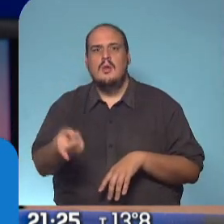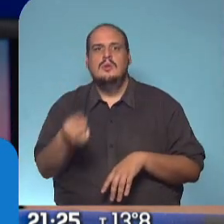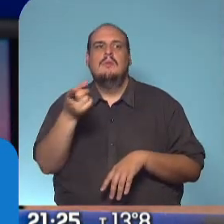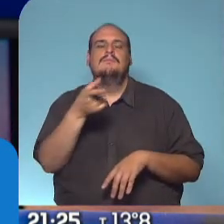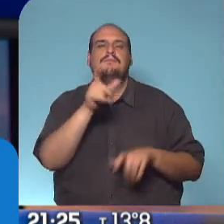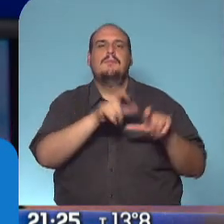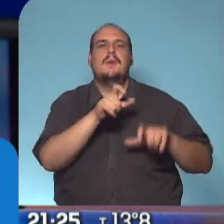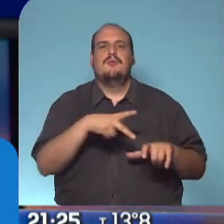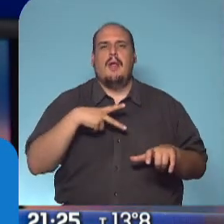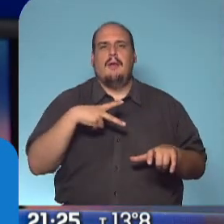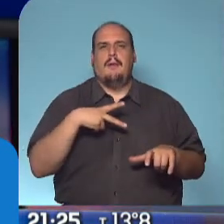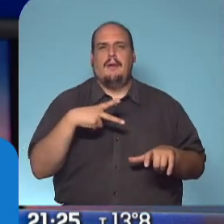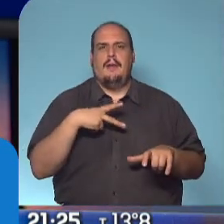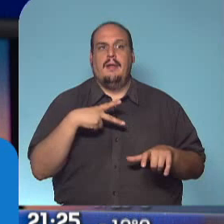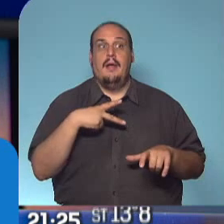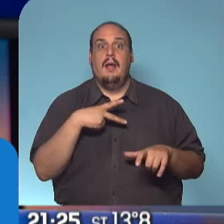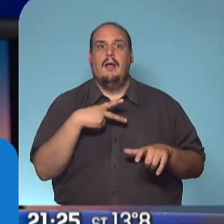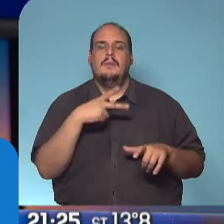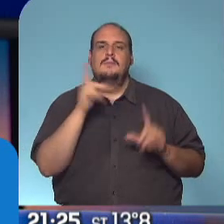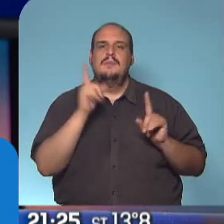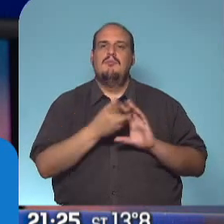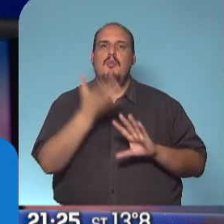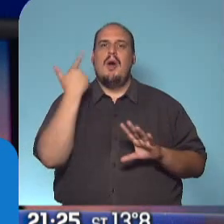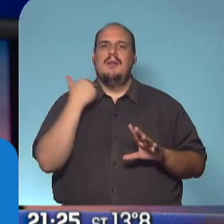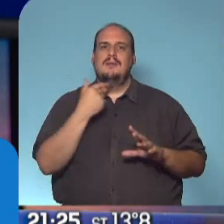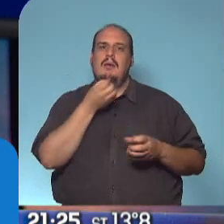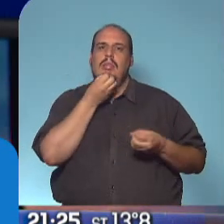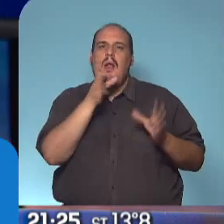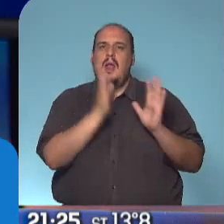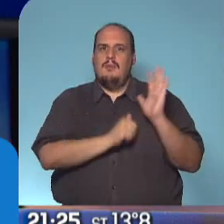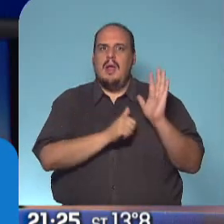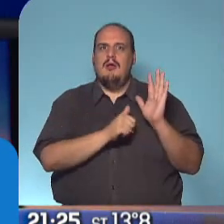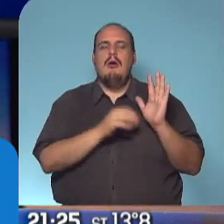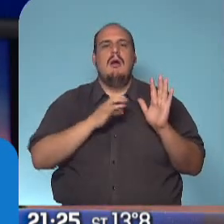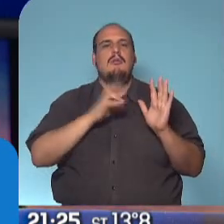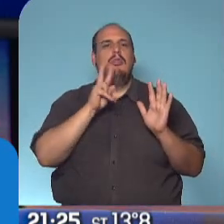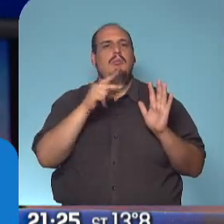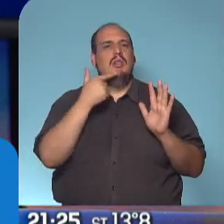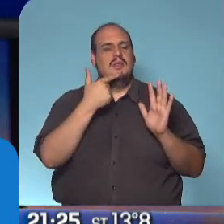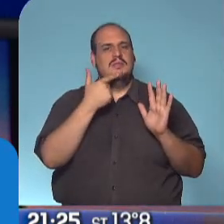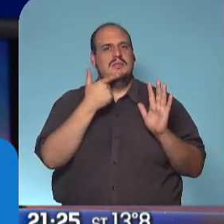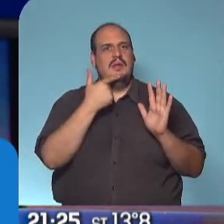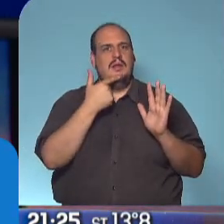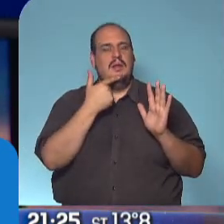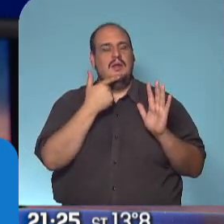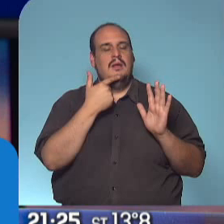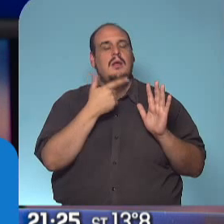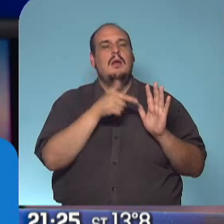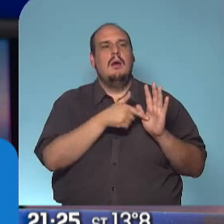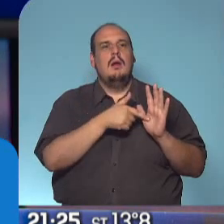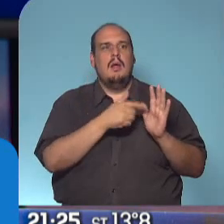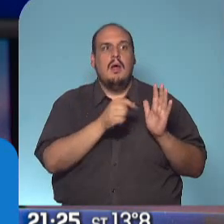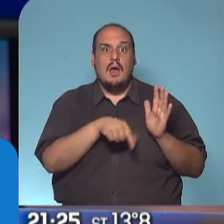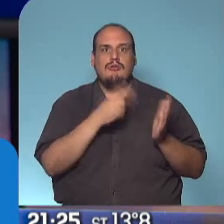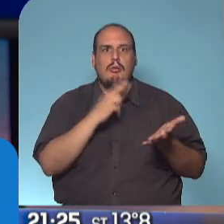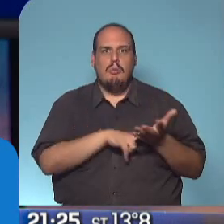un impuesto a aquellos que habían blanqueado capitales en el blanqueo de 2017. Después pareció haber una marcha atrás con